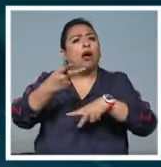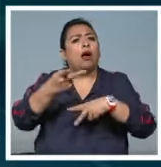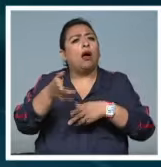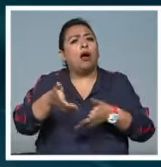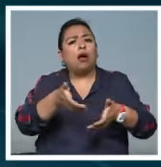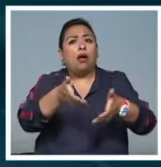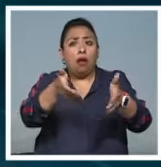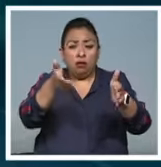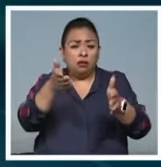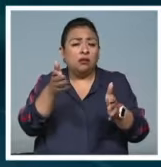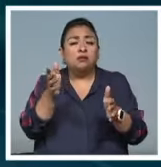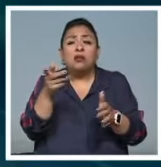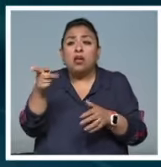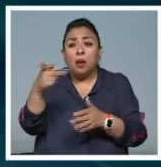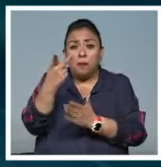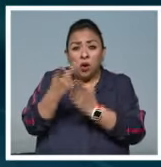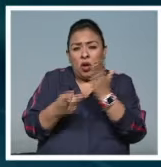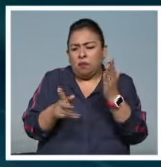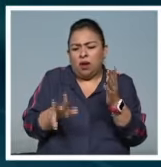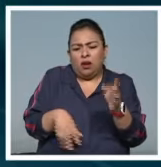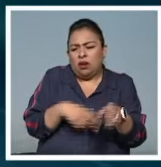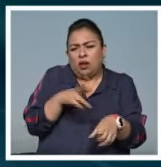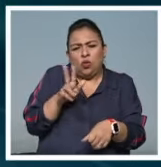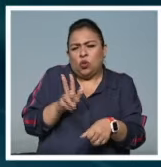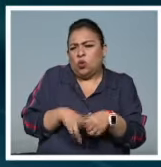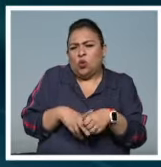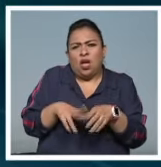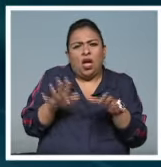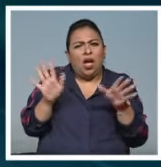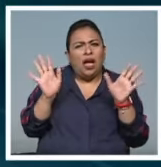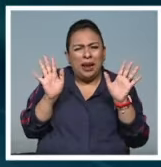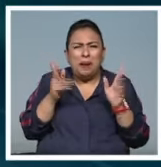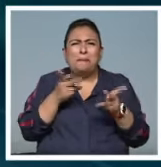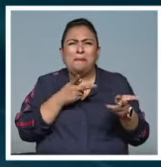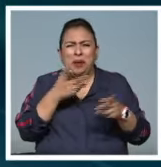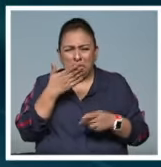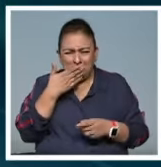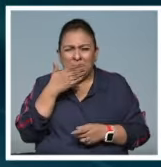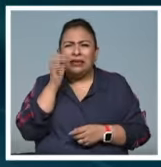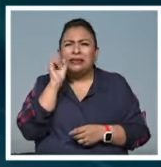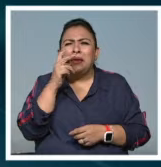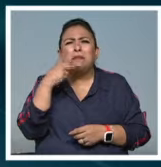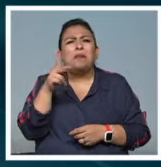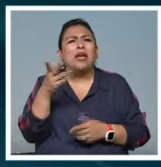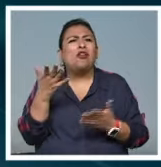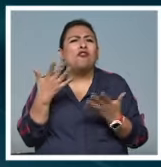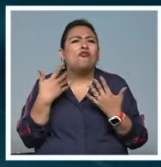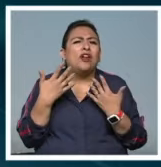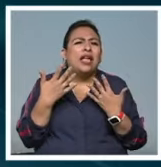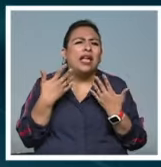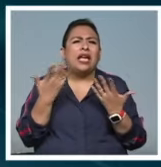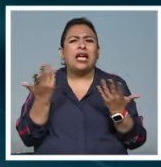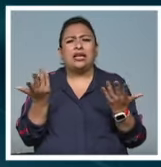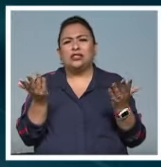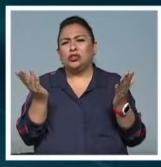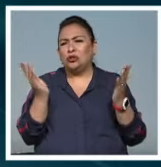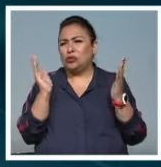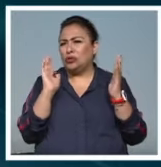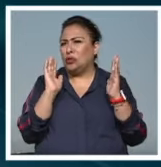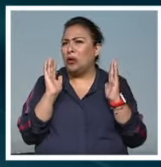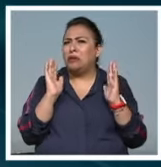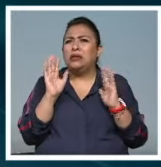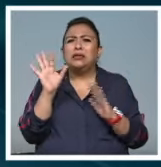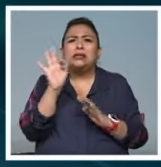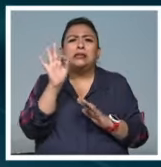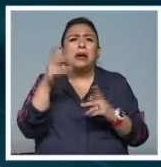programas muy espontáneos, muy naturales, sí bien preparados, pero digamos con esa frescura que le daba el hecho de que era a